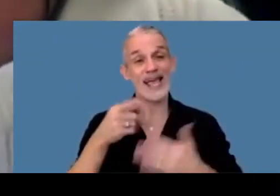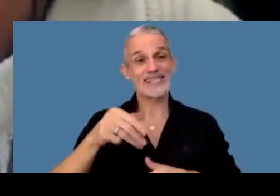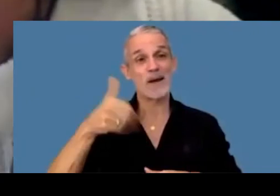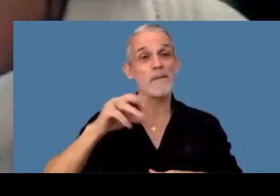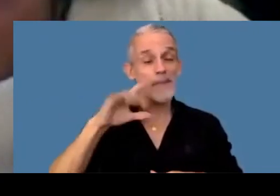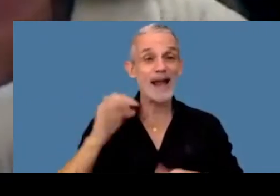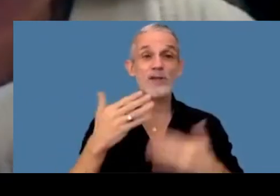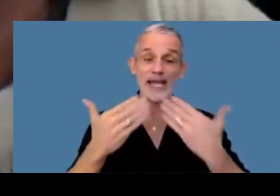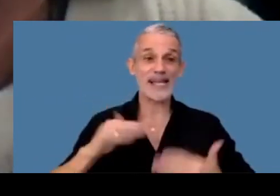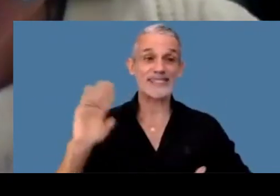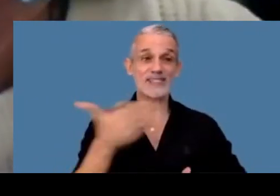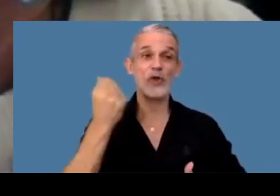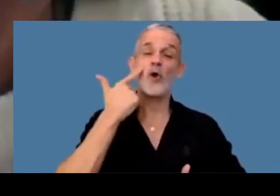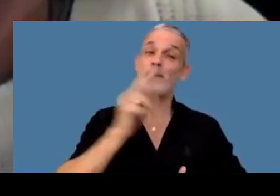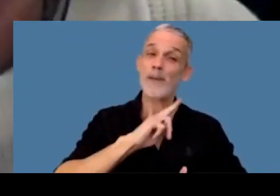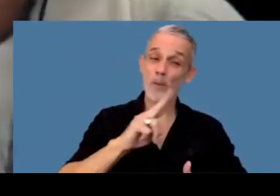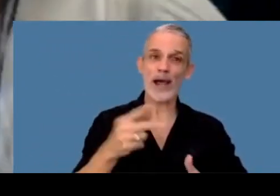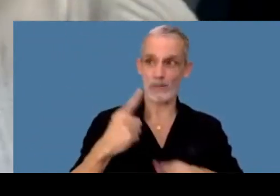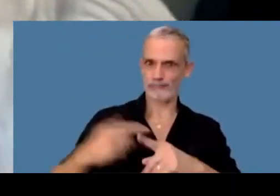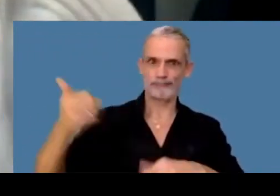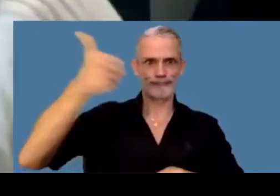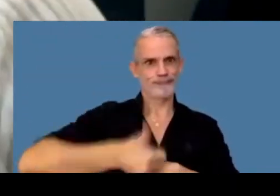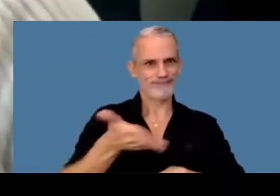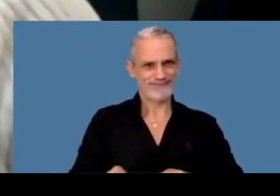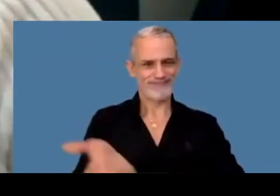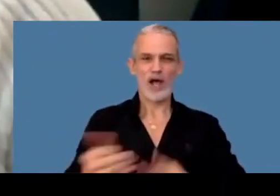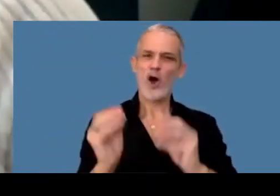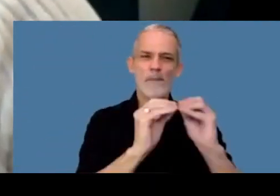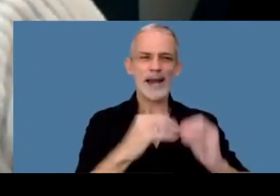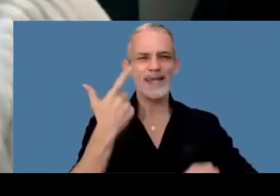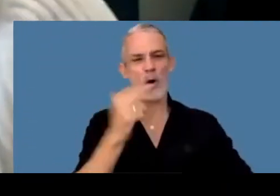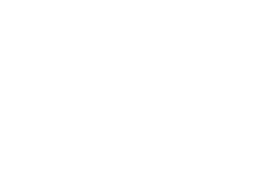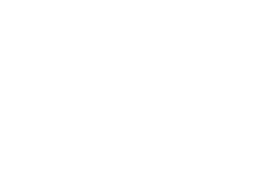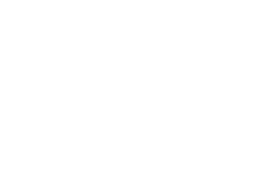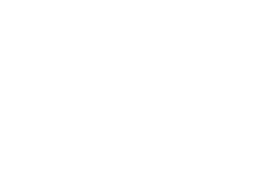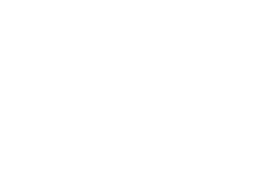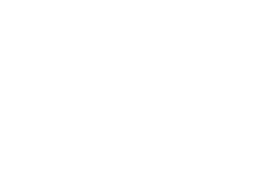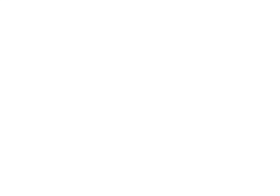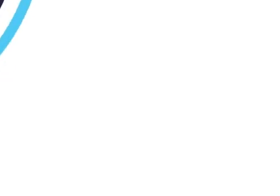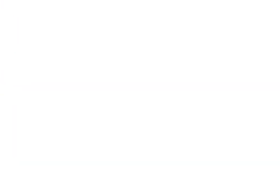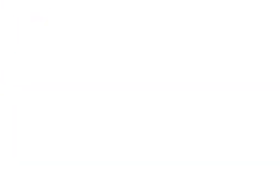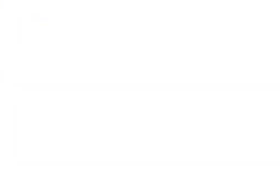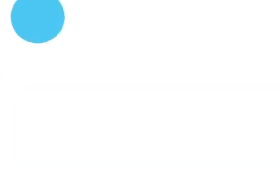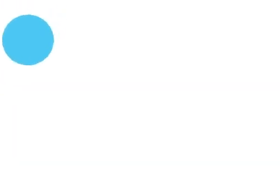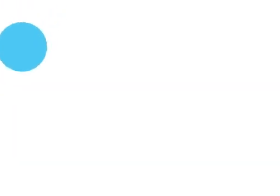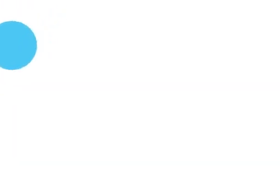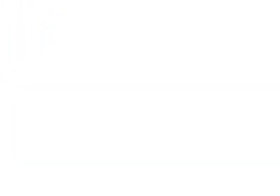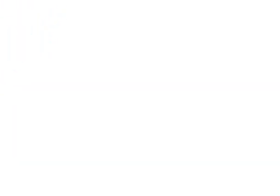gracias a todas y a todos por haber venido. Compañeras, compañeros, nos vemos.